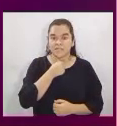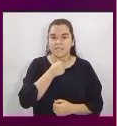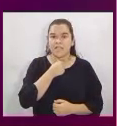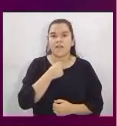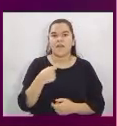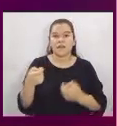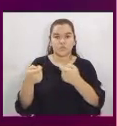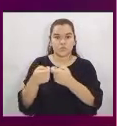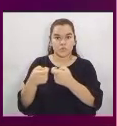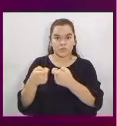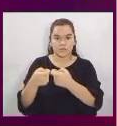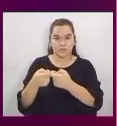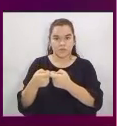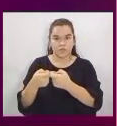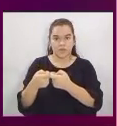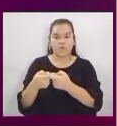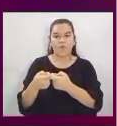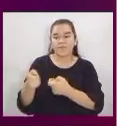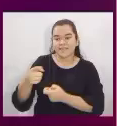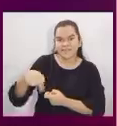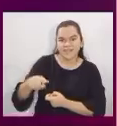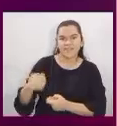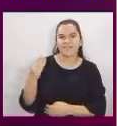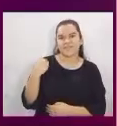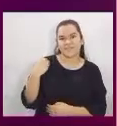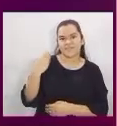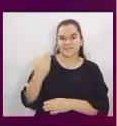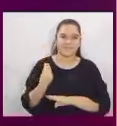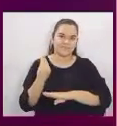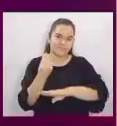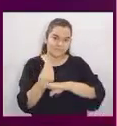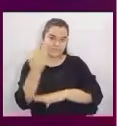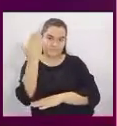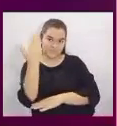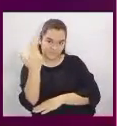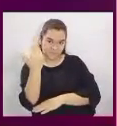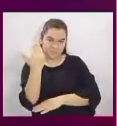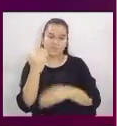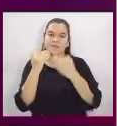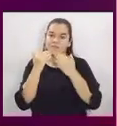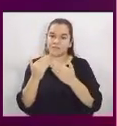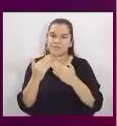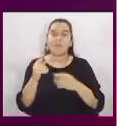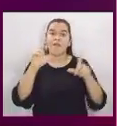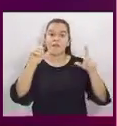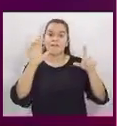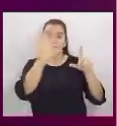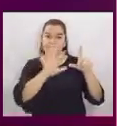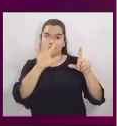Les queremos agradecer muchísimo a la asociación que nos ha